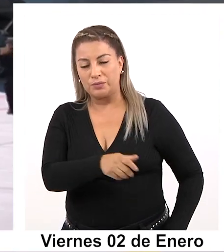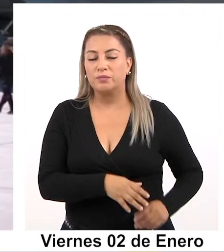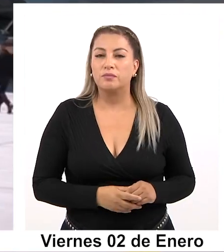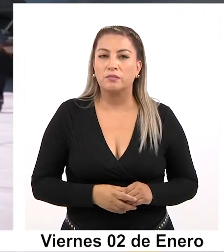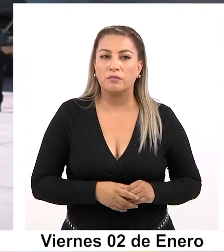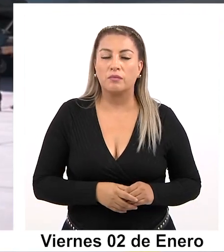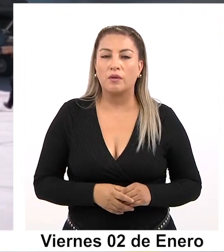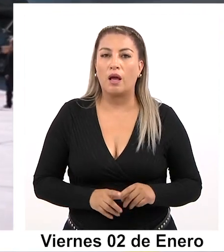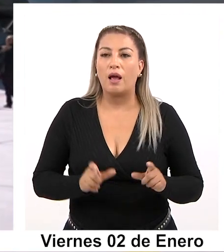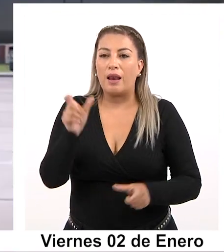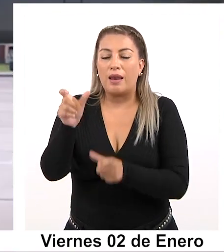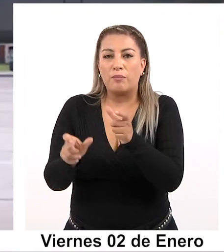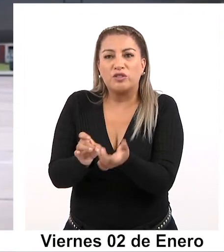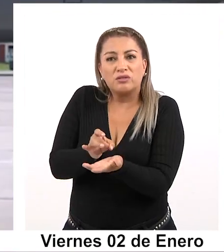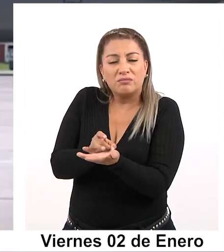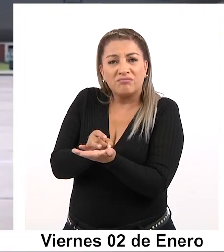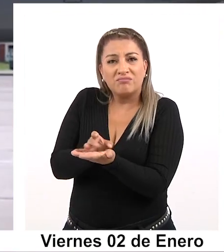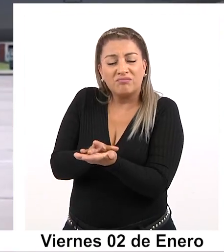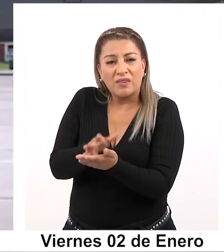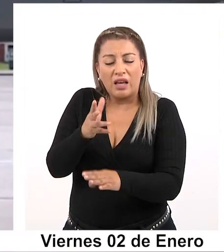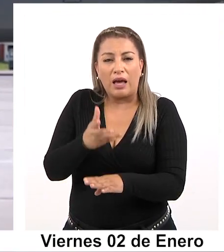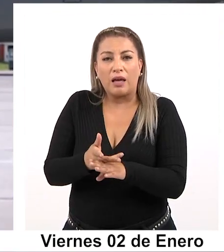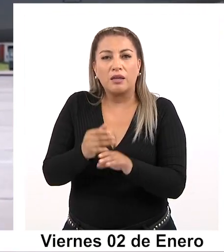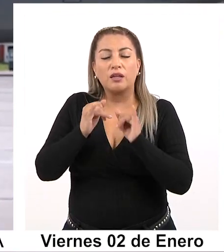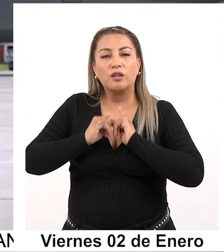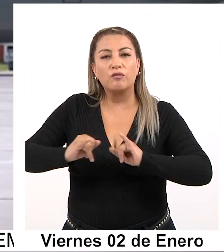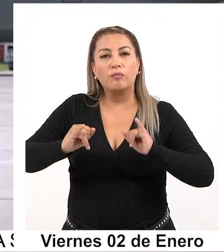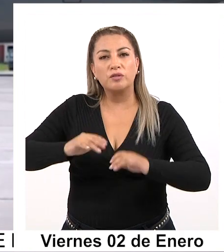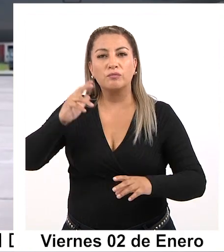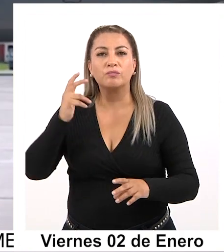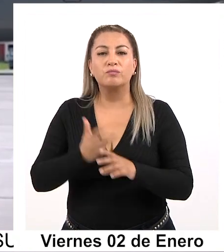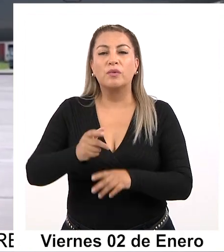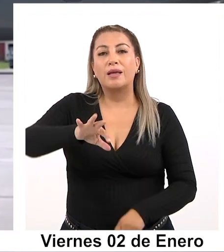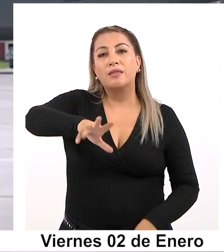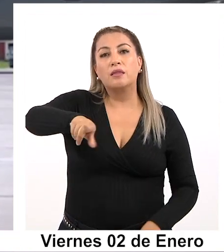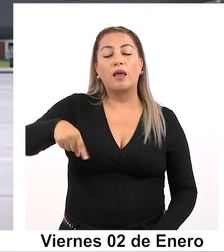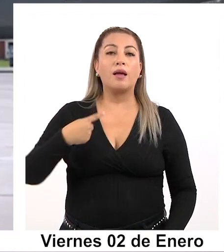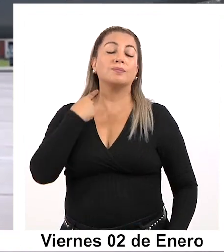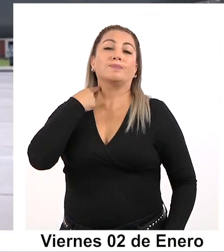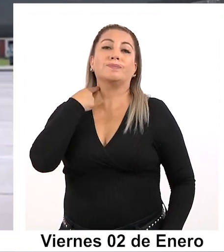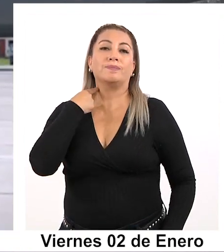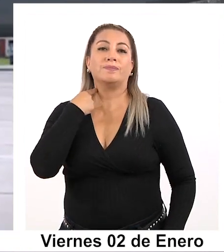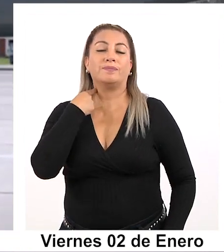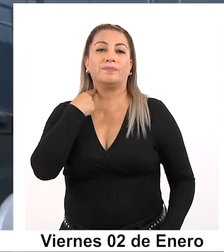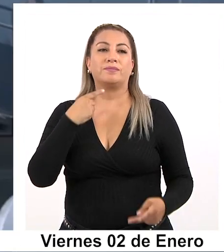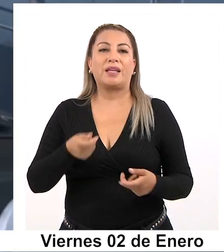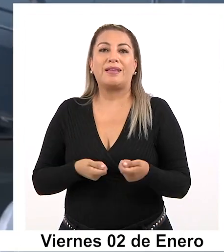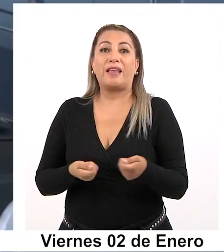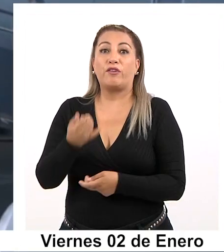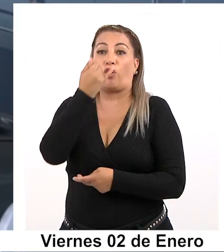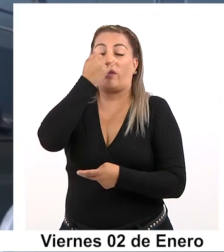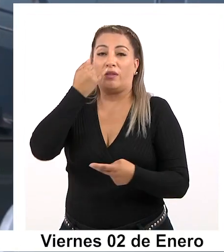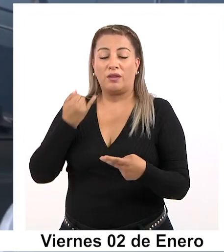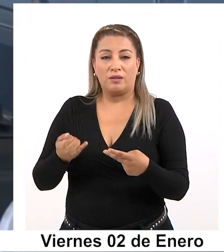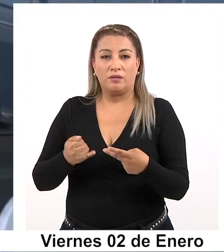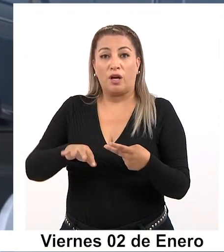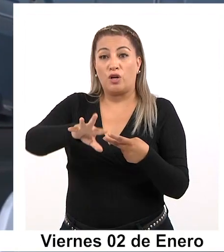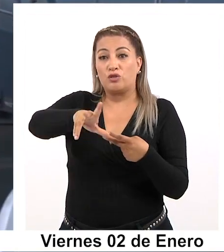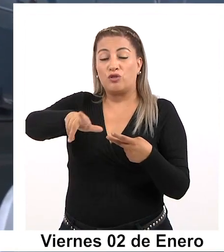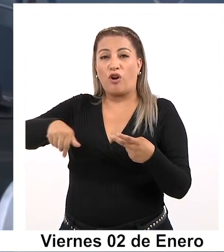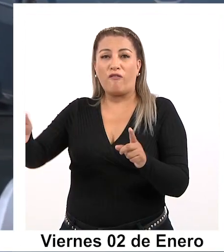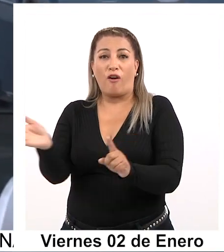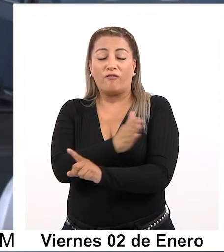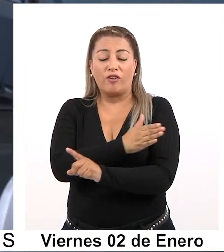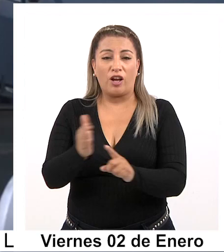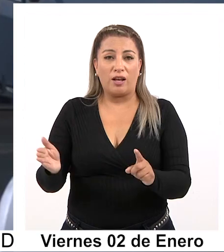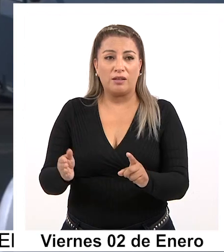Entre los expulsados figuran antecedentes por el delito de robo con intimidación, tráfico de drogas, robo con